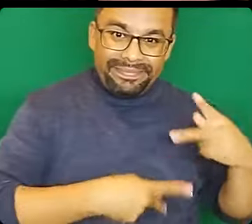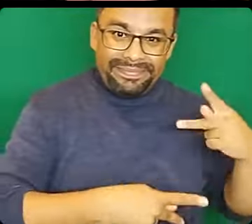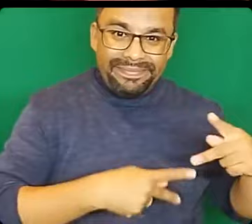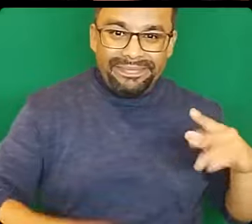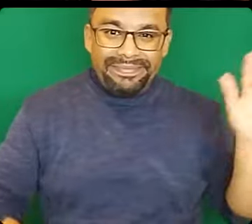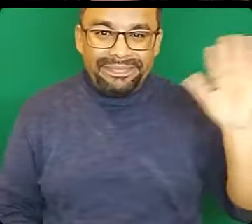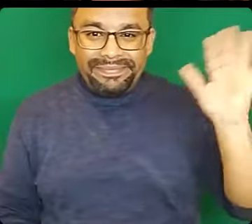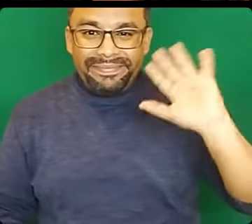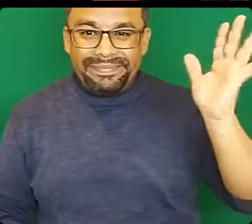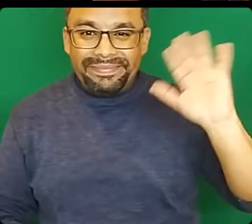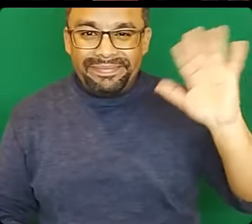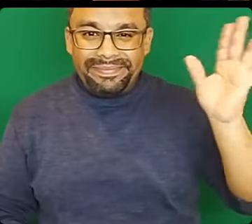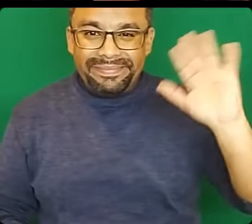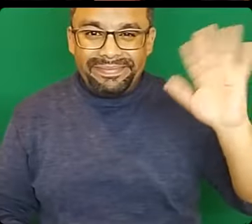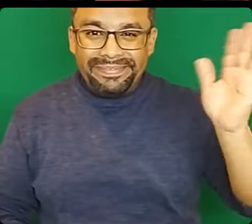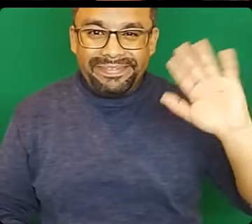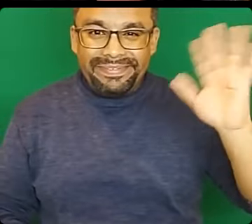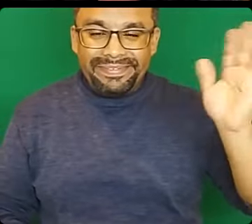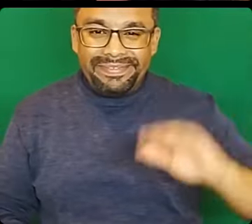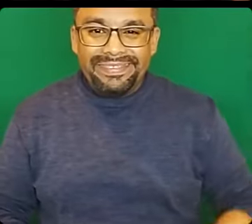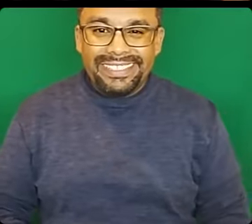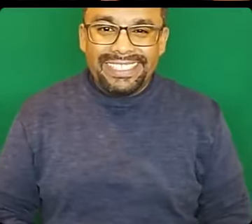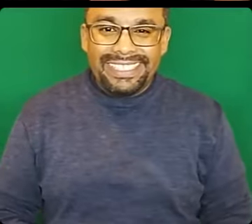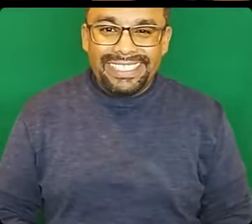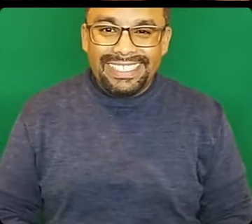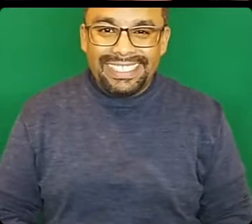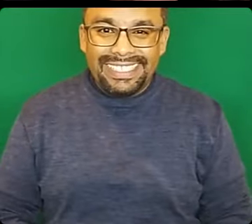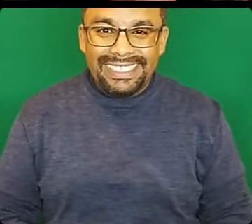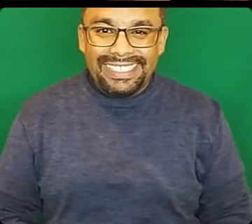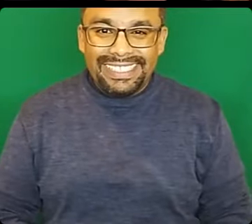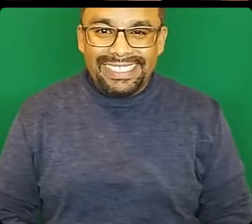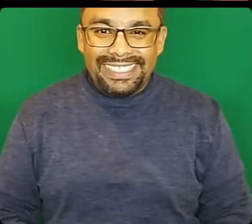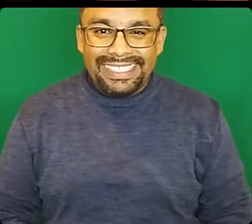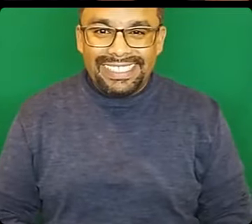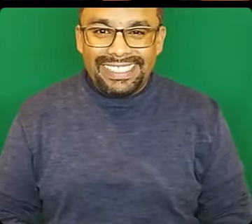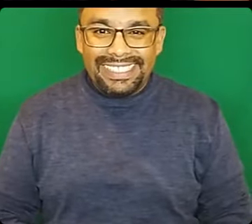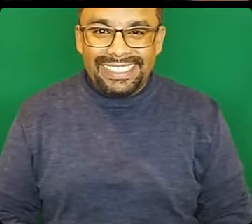Besitos a todos. ¡Chao! ¡Gente linda de TikTok! ¿Cómo van?